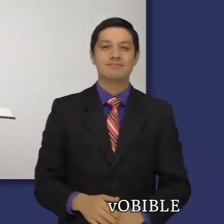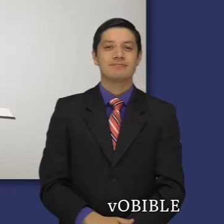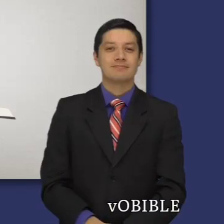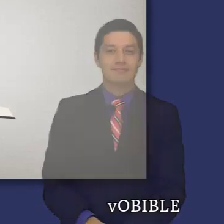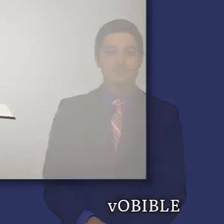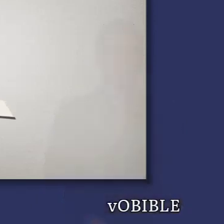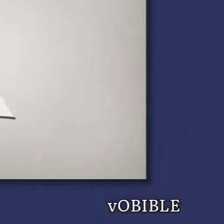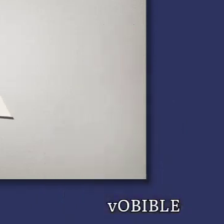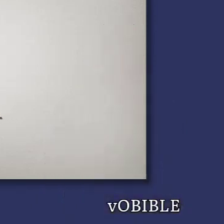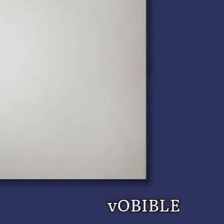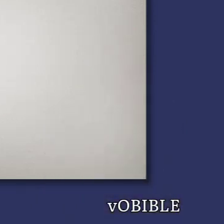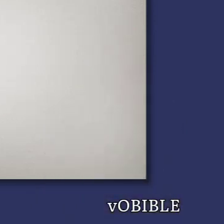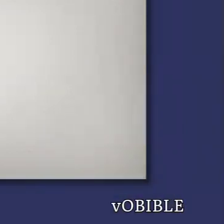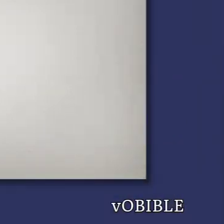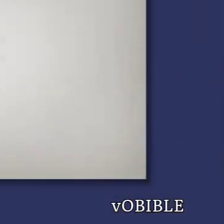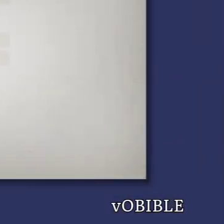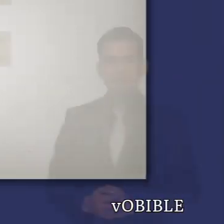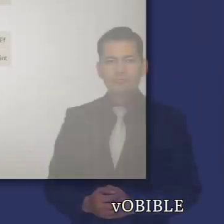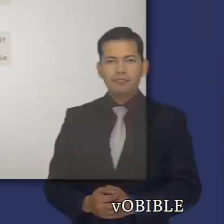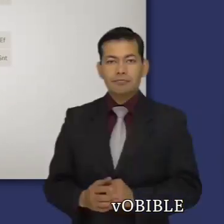al reino de Dios.